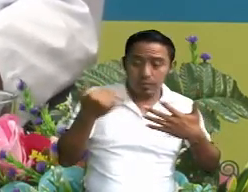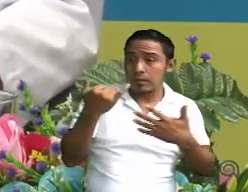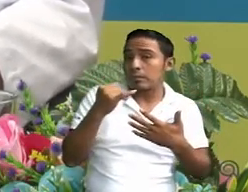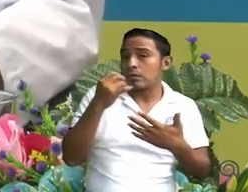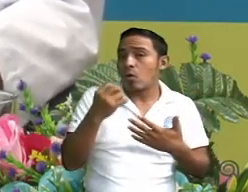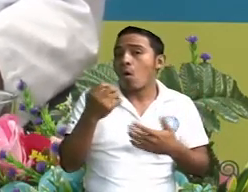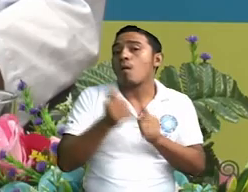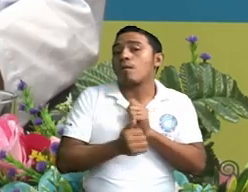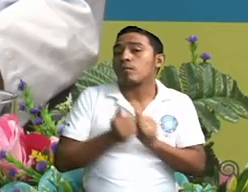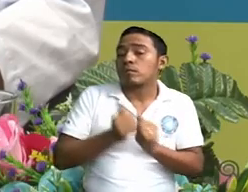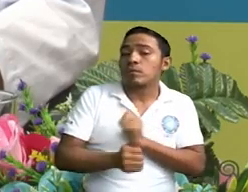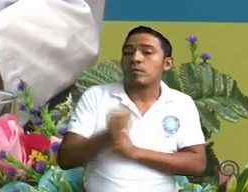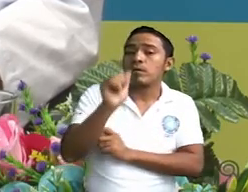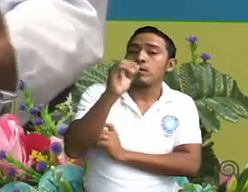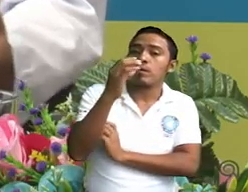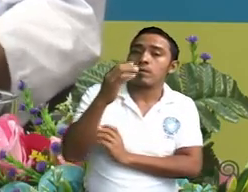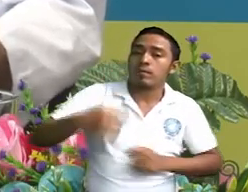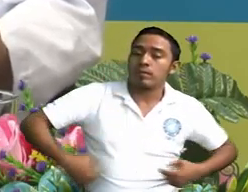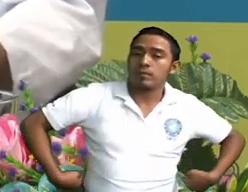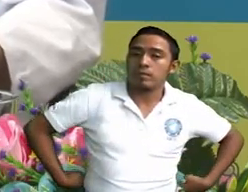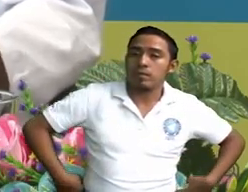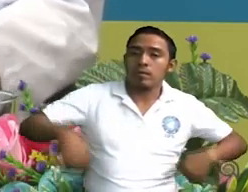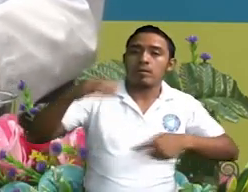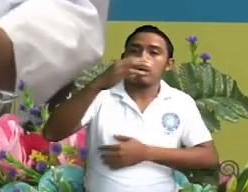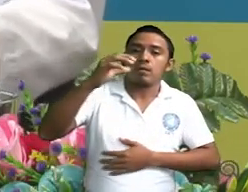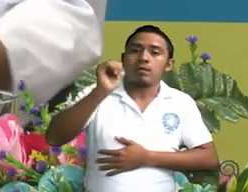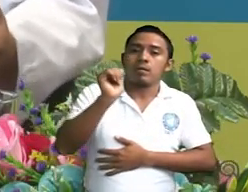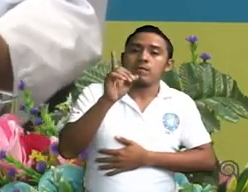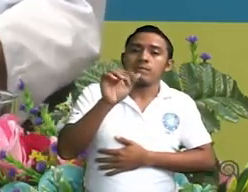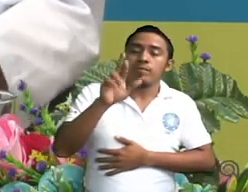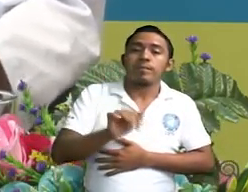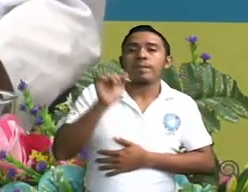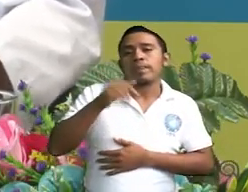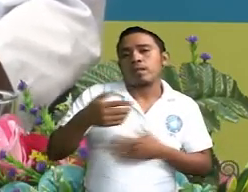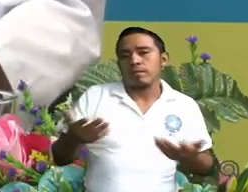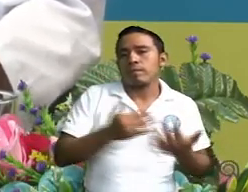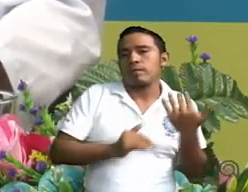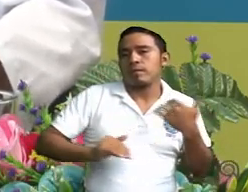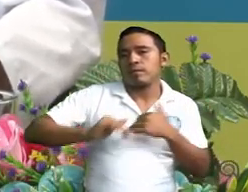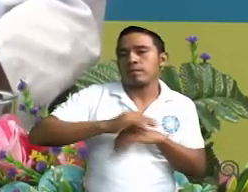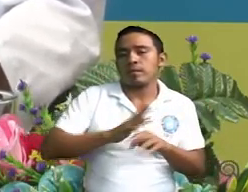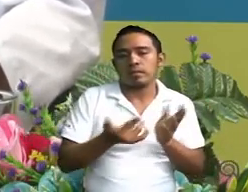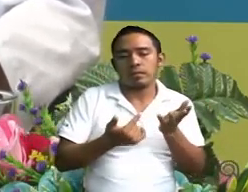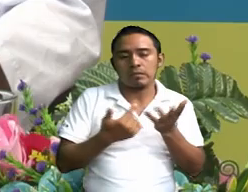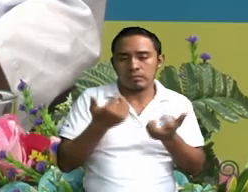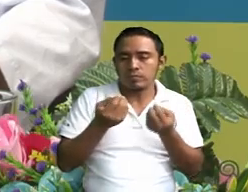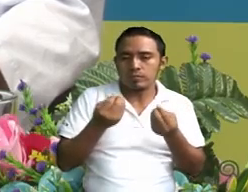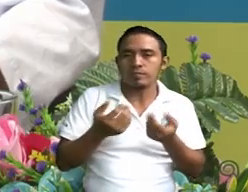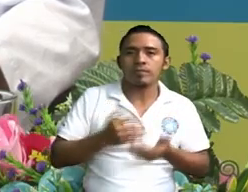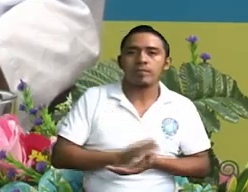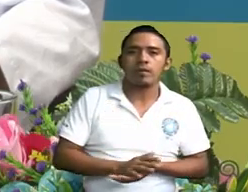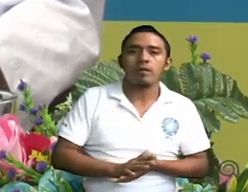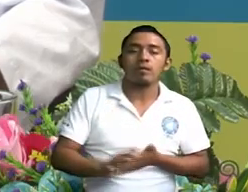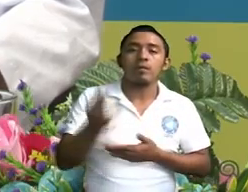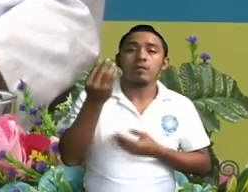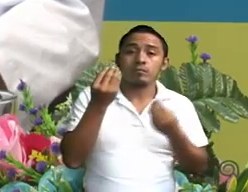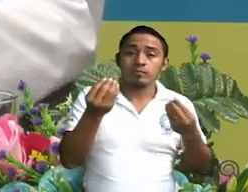en la cadera. En la tercera edad, que es cuando donde más se presentan los traumas, es muy común,